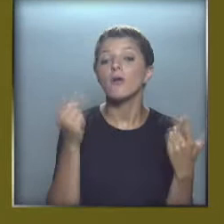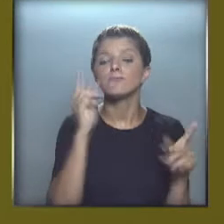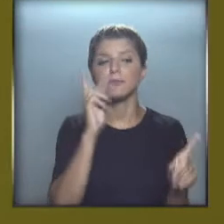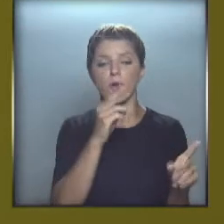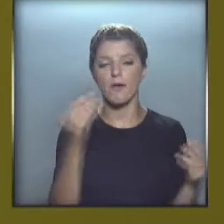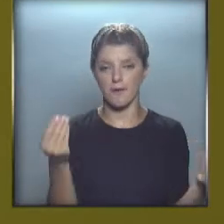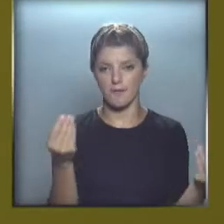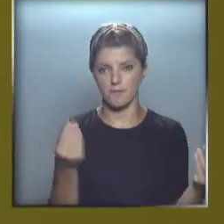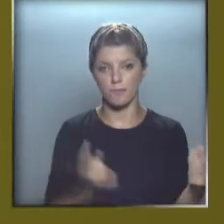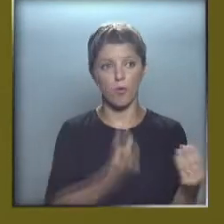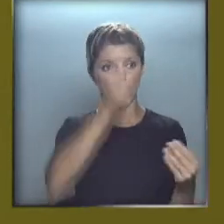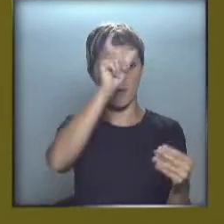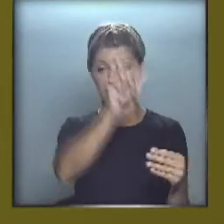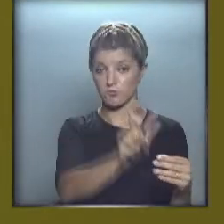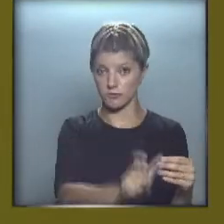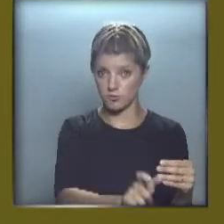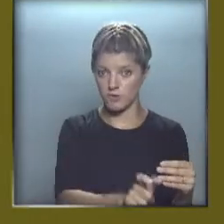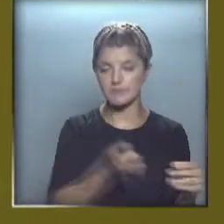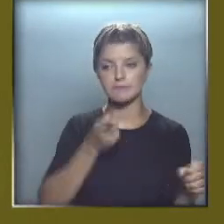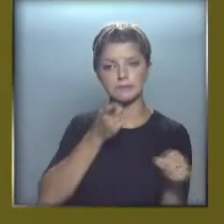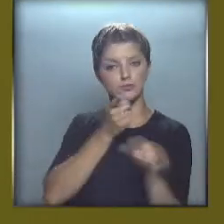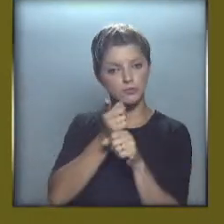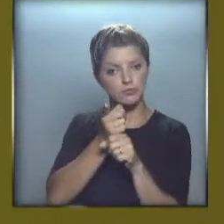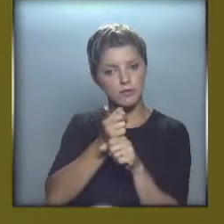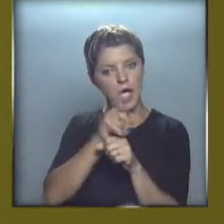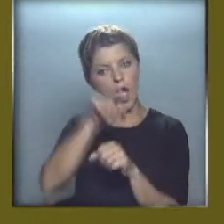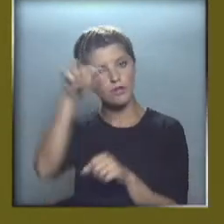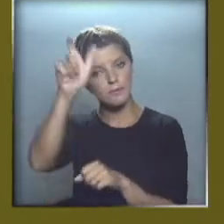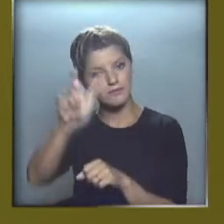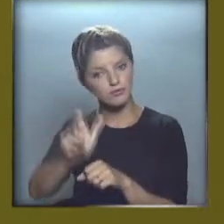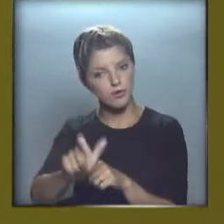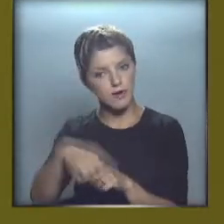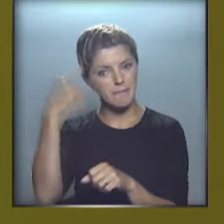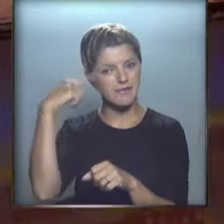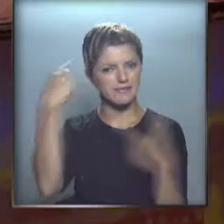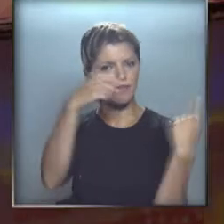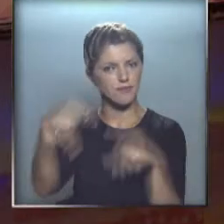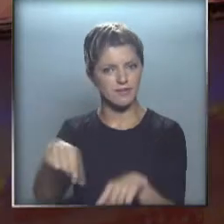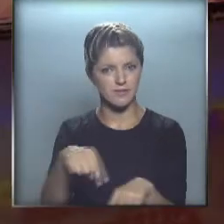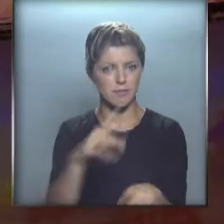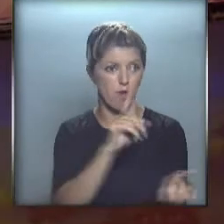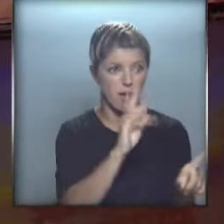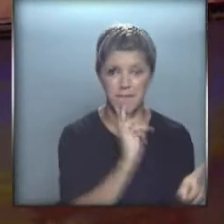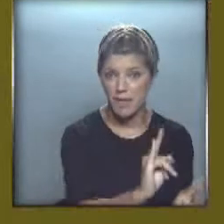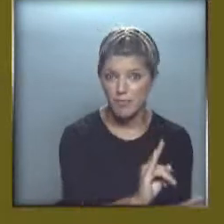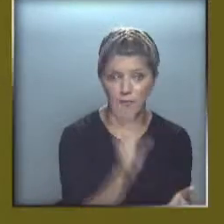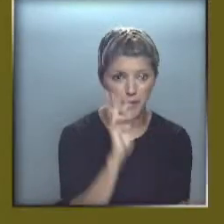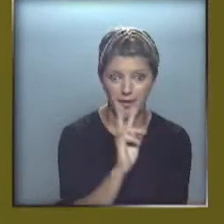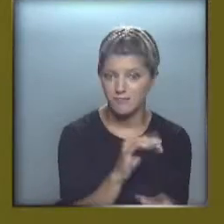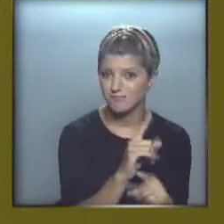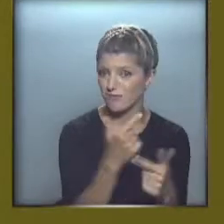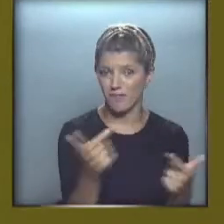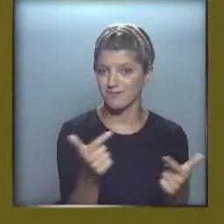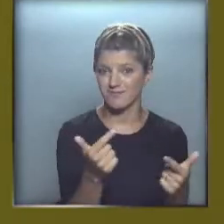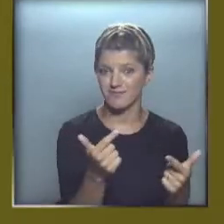una persona insulta o ve a otro como diferente porque nunca se vio a sí mismo. Claro. Es algo así.